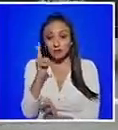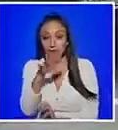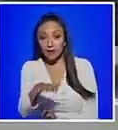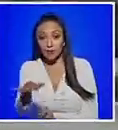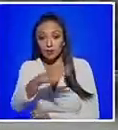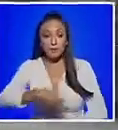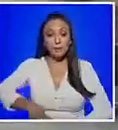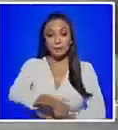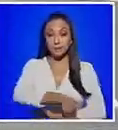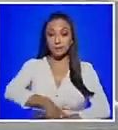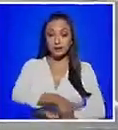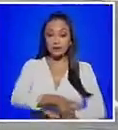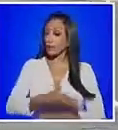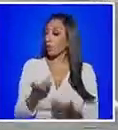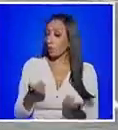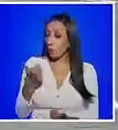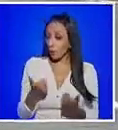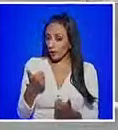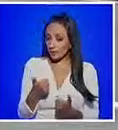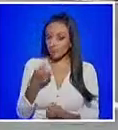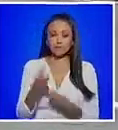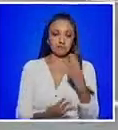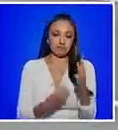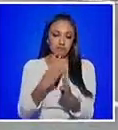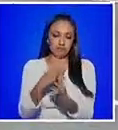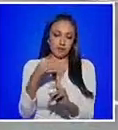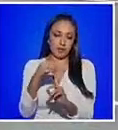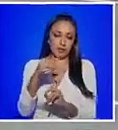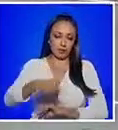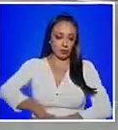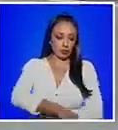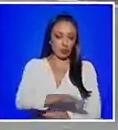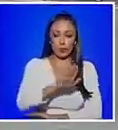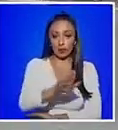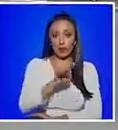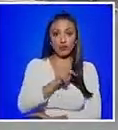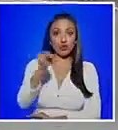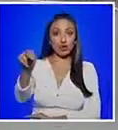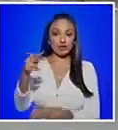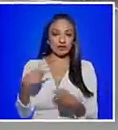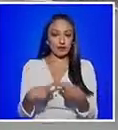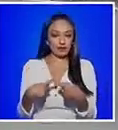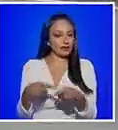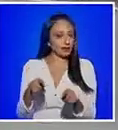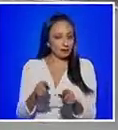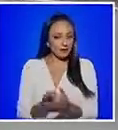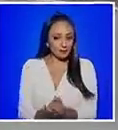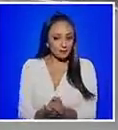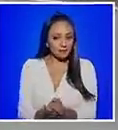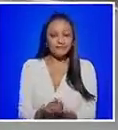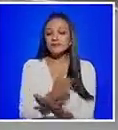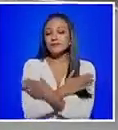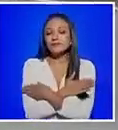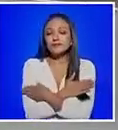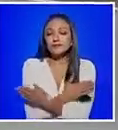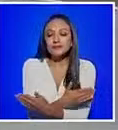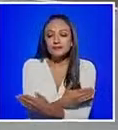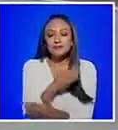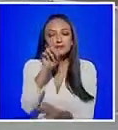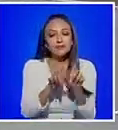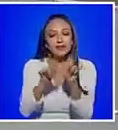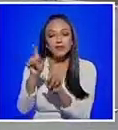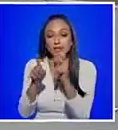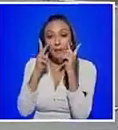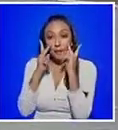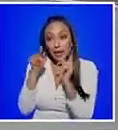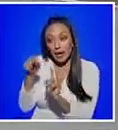Pomaski, exactamente de la avenida Manuel Córdoba Galarza, norte de la capital. Un saludo a los vecinos que nos sintonizan desde